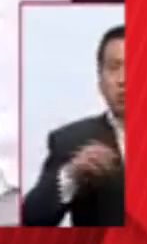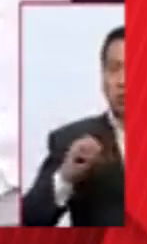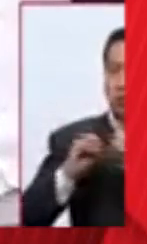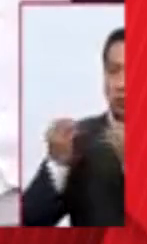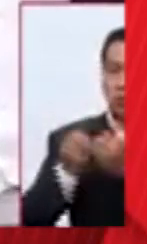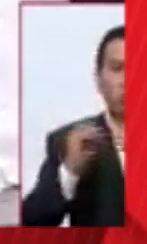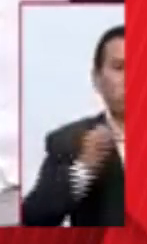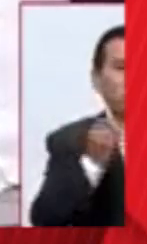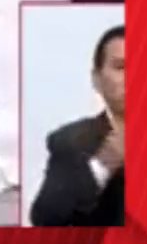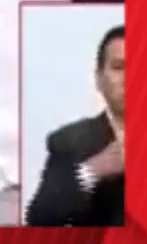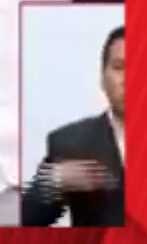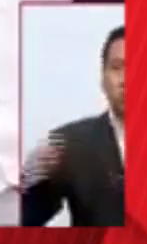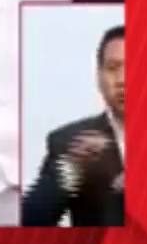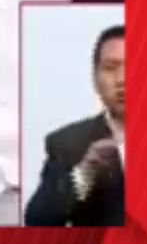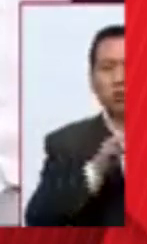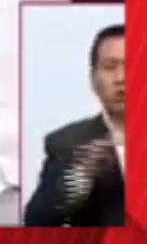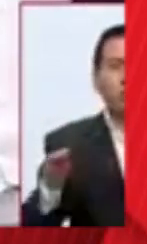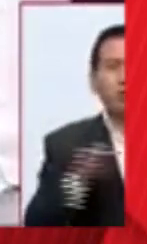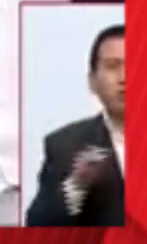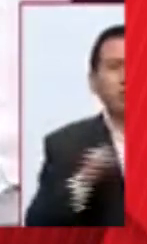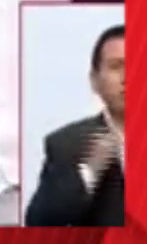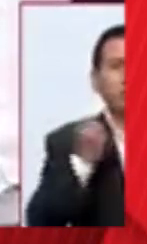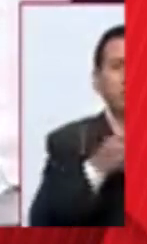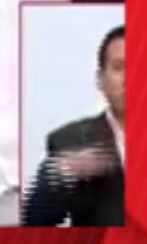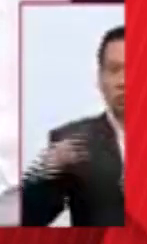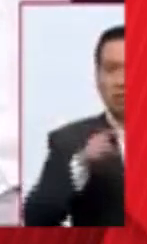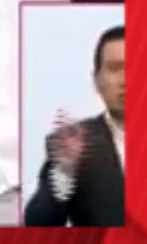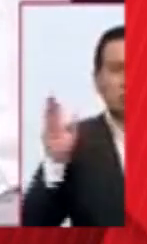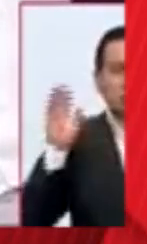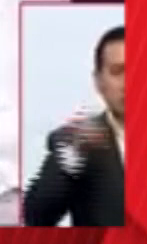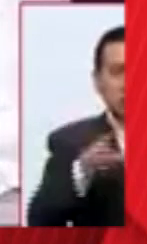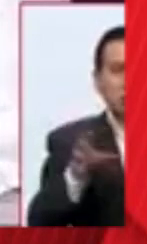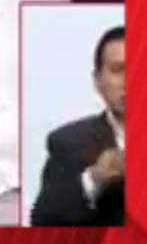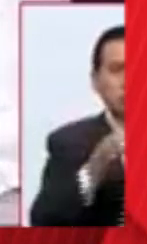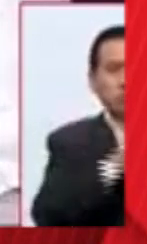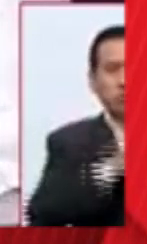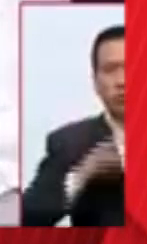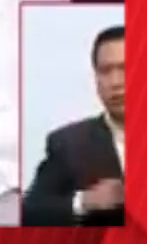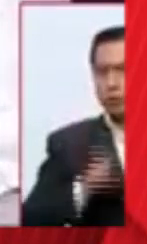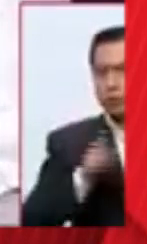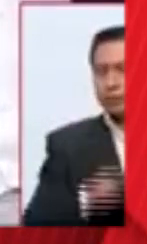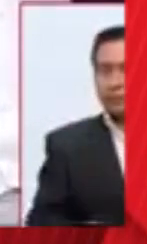sociales, los movimientos que están organizándose para ese congreso?